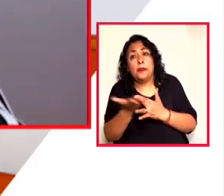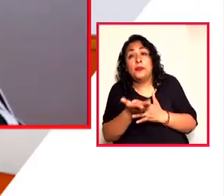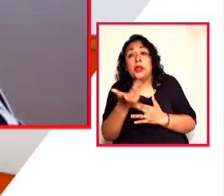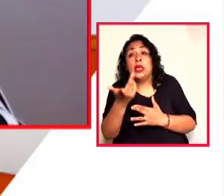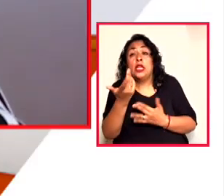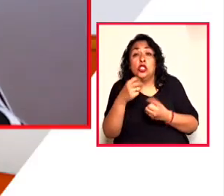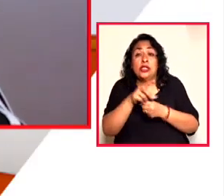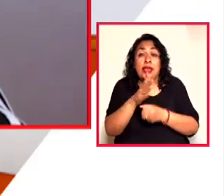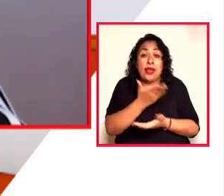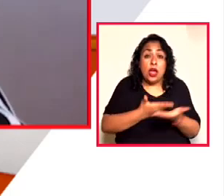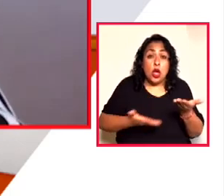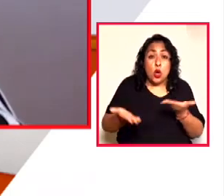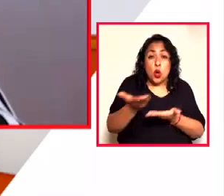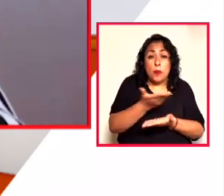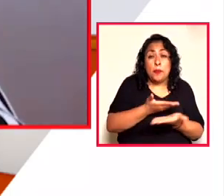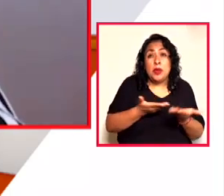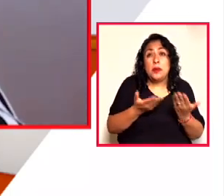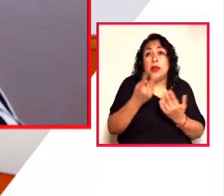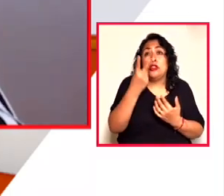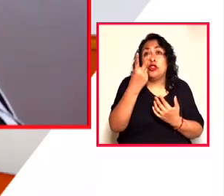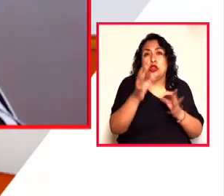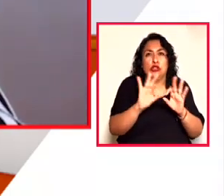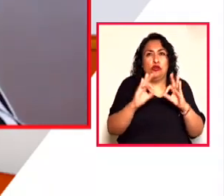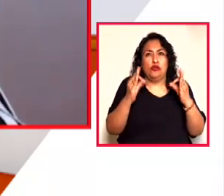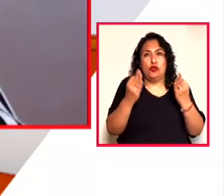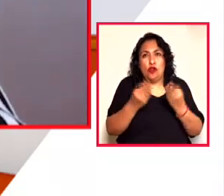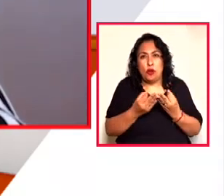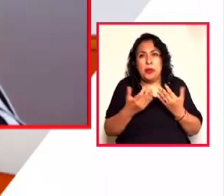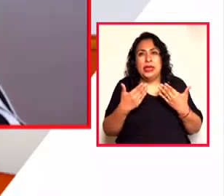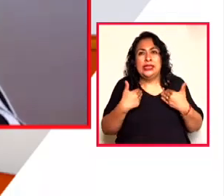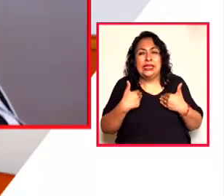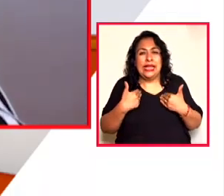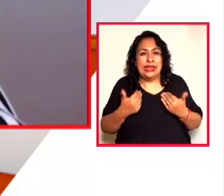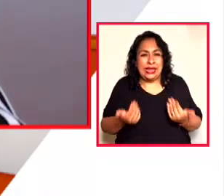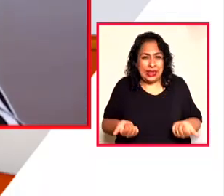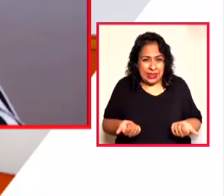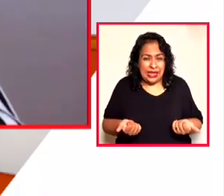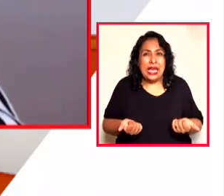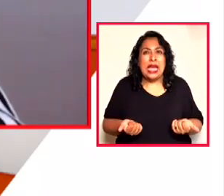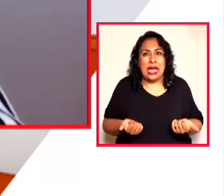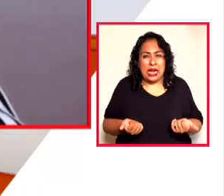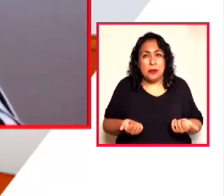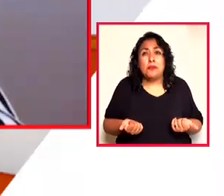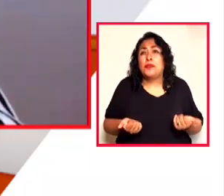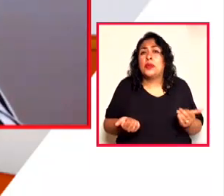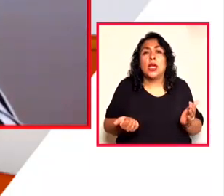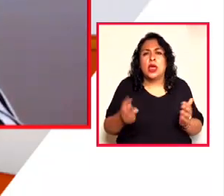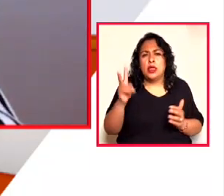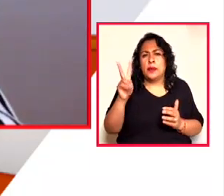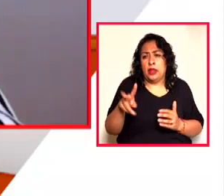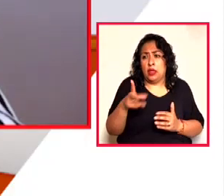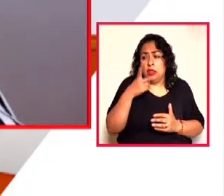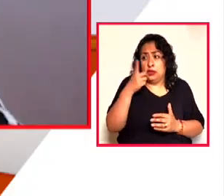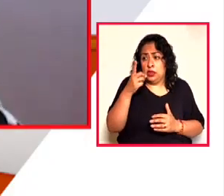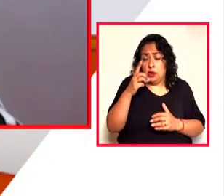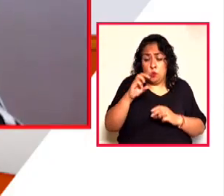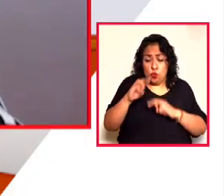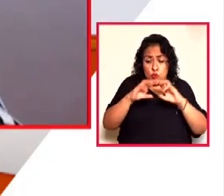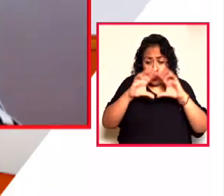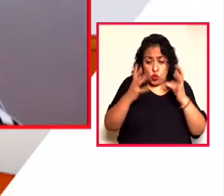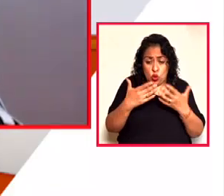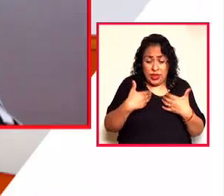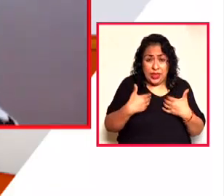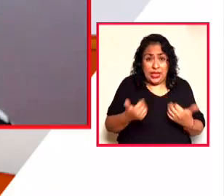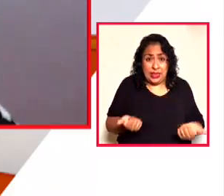conviven dos formas de entender, te diría, que no es exagerado decir entender el mundo, ¿no? No solo la